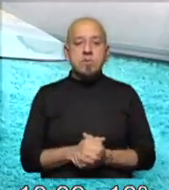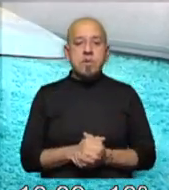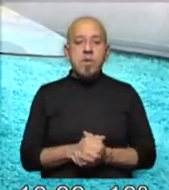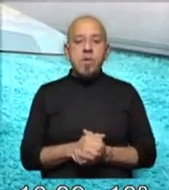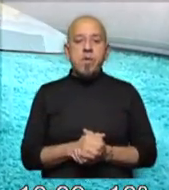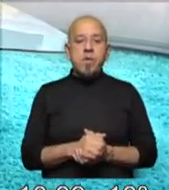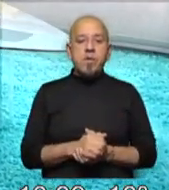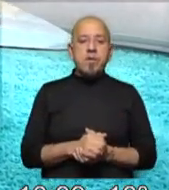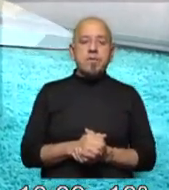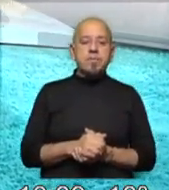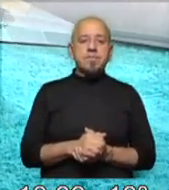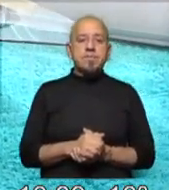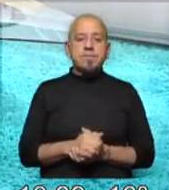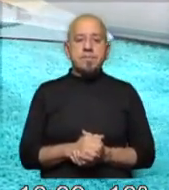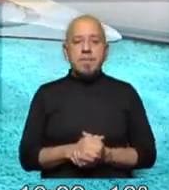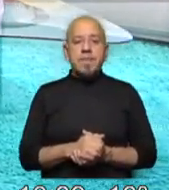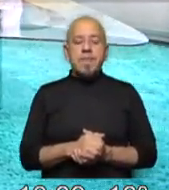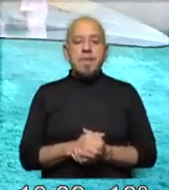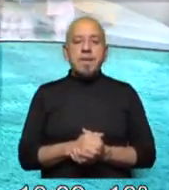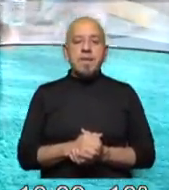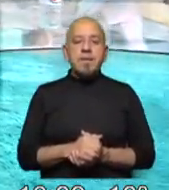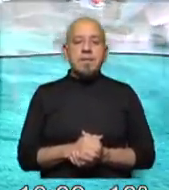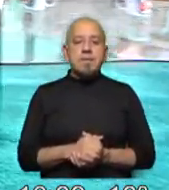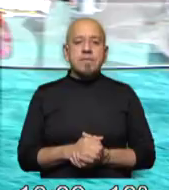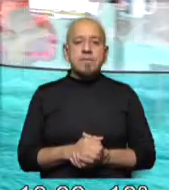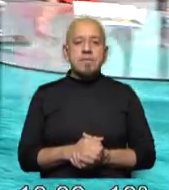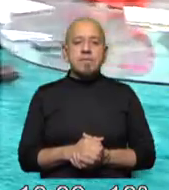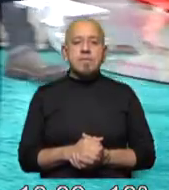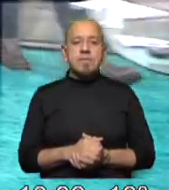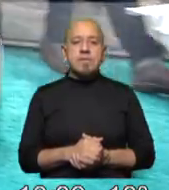cuervo al final. La letra chica. Sí. La letra chica hay que leer. No, ese es otro programa. Señores, señores. Muy bueno también.